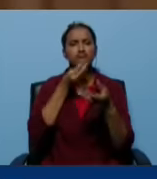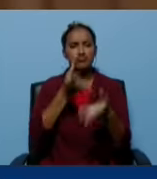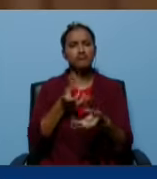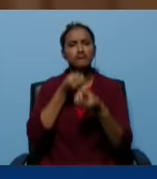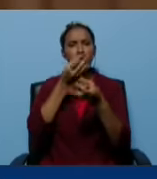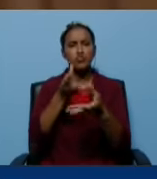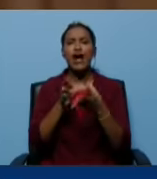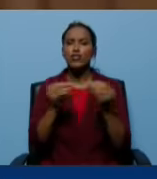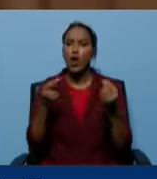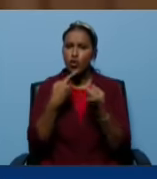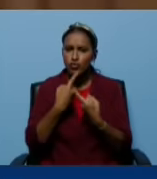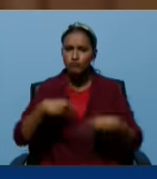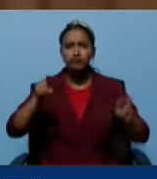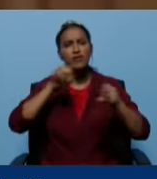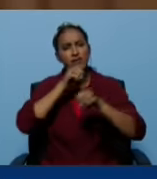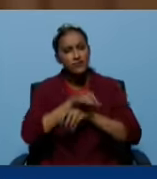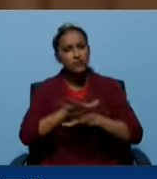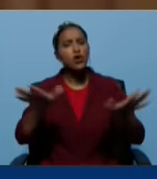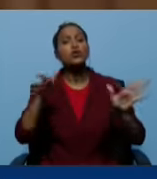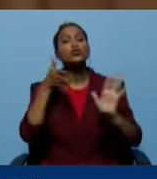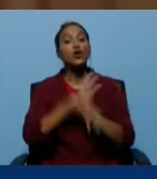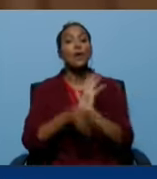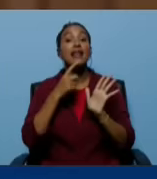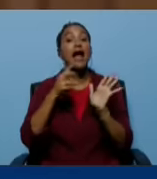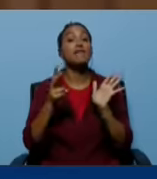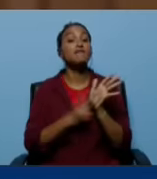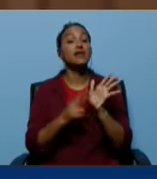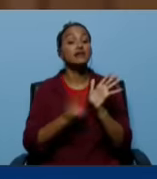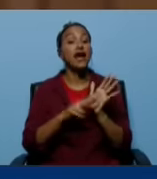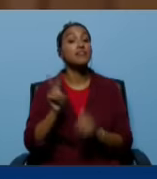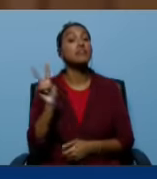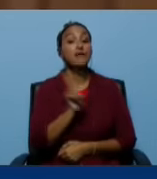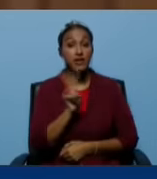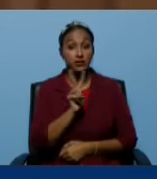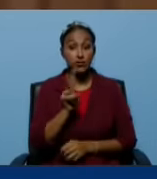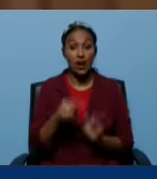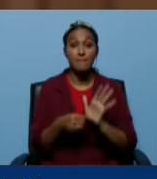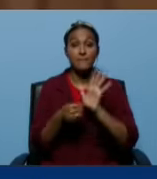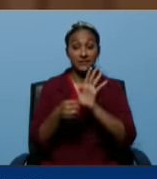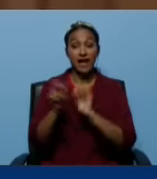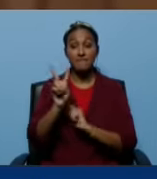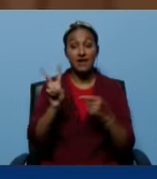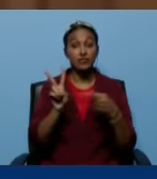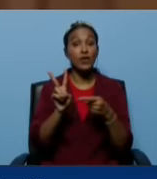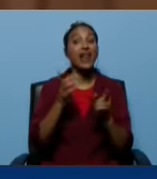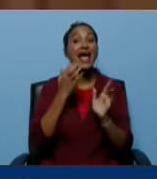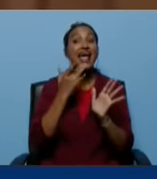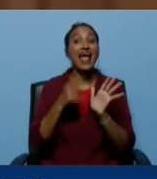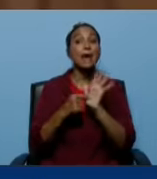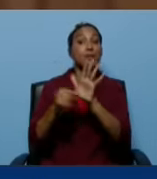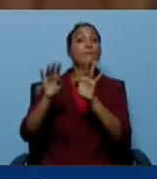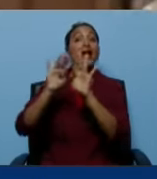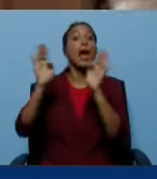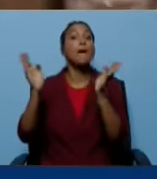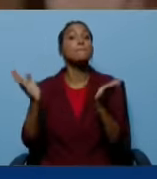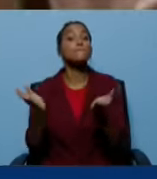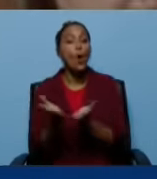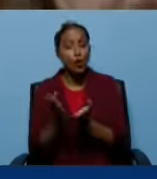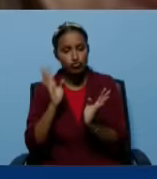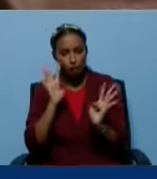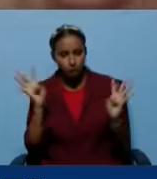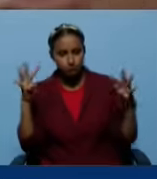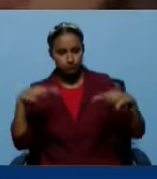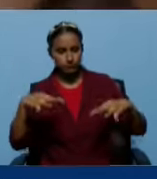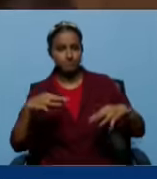el mensaje, la verdad de Venezuela y este proceso que yo creo que es ejemplo, va a ser ejemplo para el mundo entero. Muchísimas